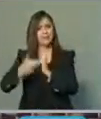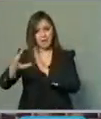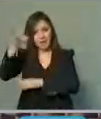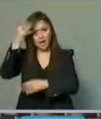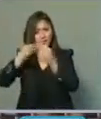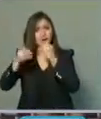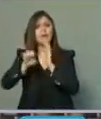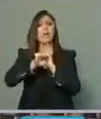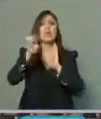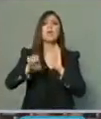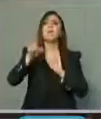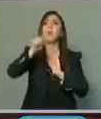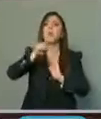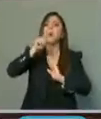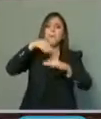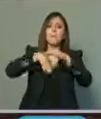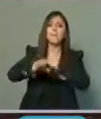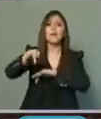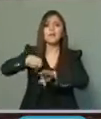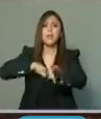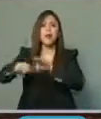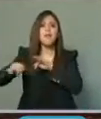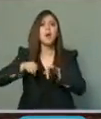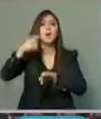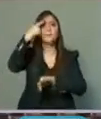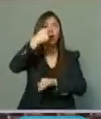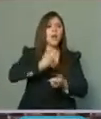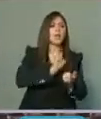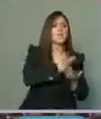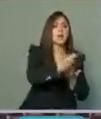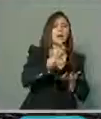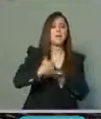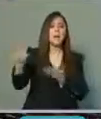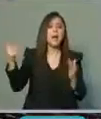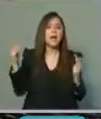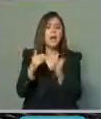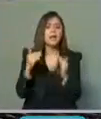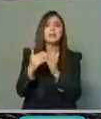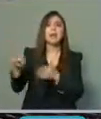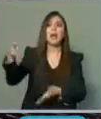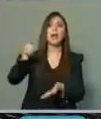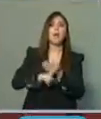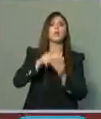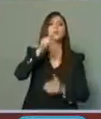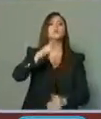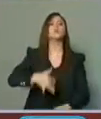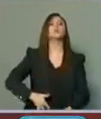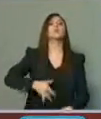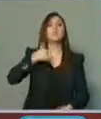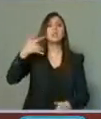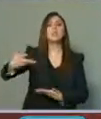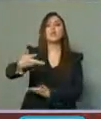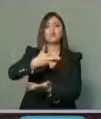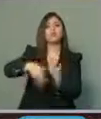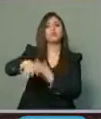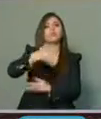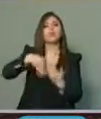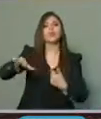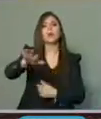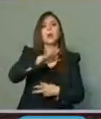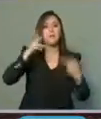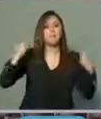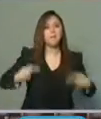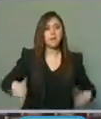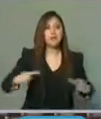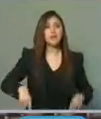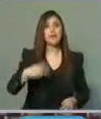con el que aportar a casa, a tomar un trabajo en el que tú te sientas productivo, útil, que tú estás aportándole algo a la sociedad. Entonces hay que